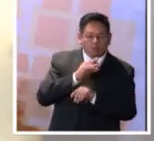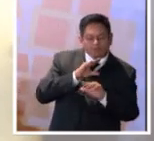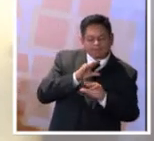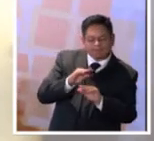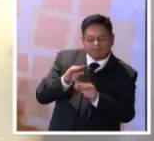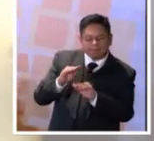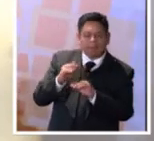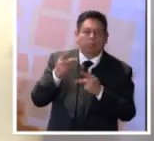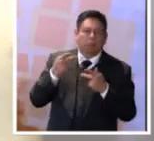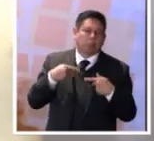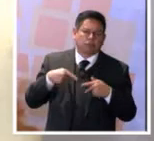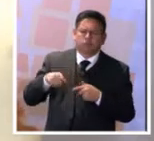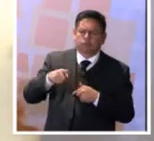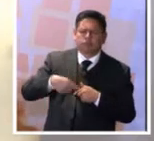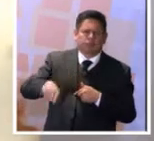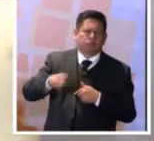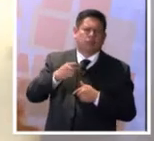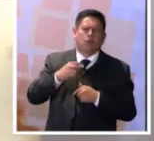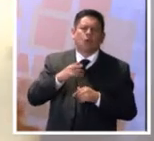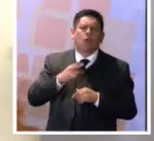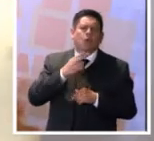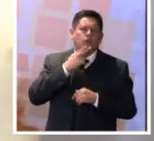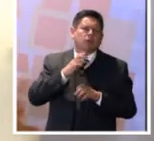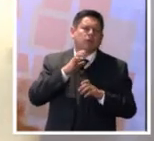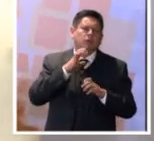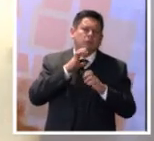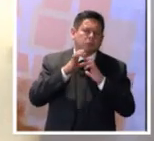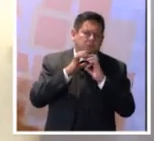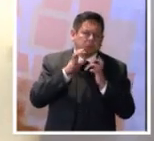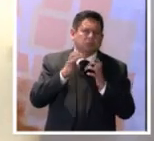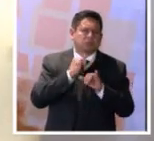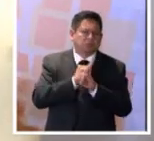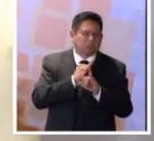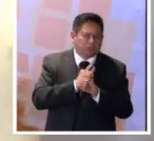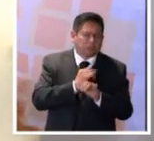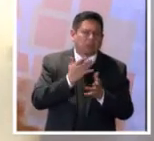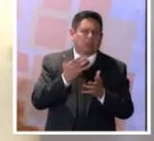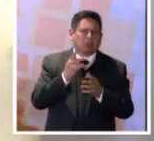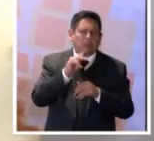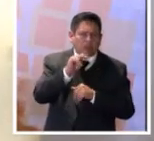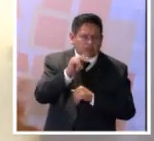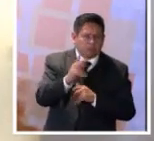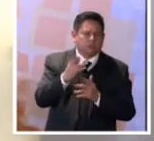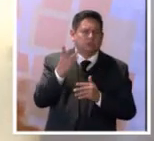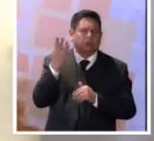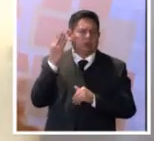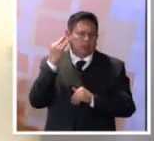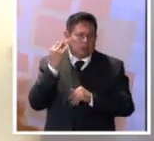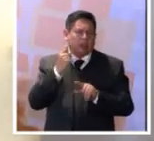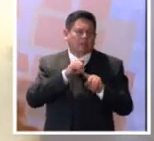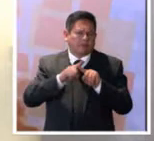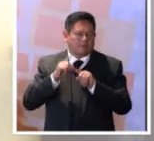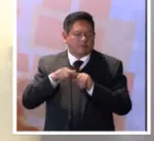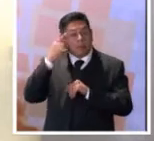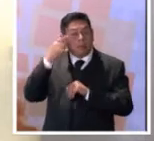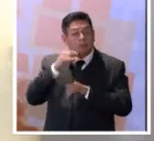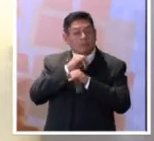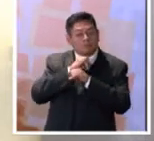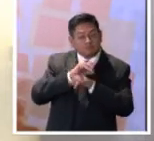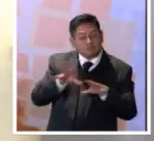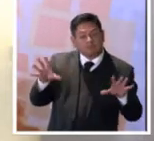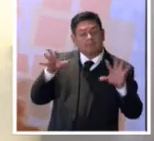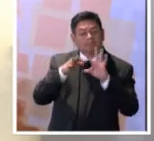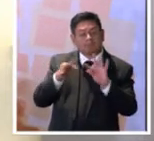¿sí? Utilizar los medios de comunicación a su favor, ¿sí? A través de entonces de la concientización, y ya no